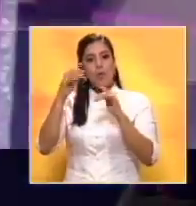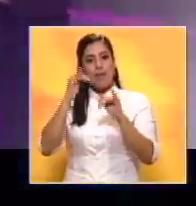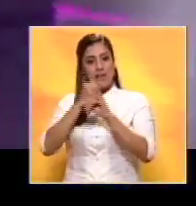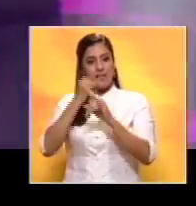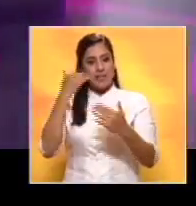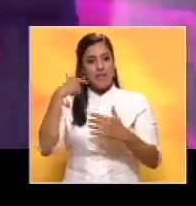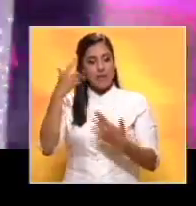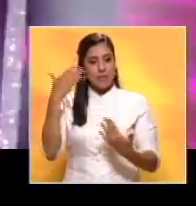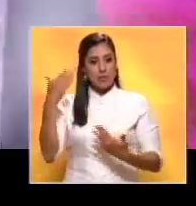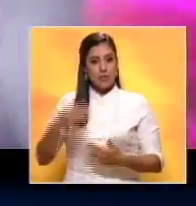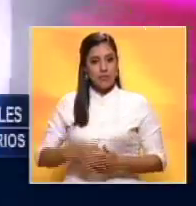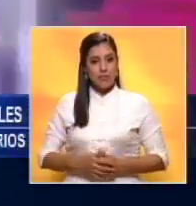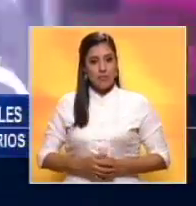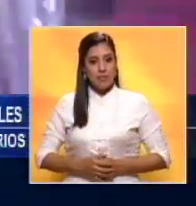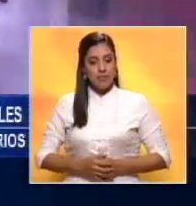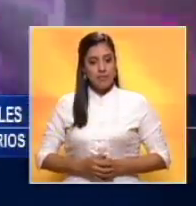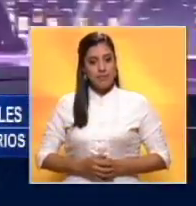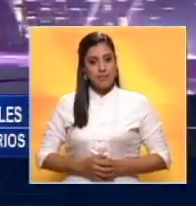sociales.